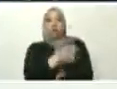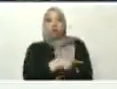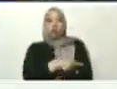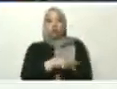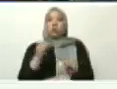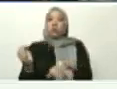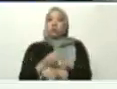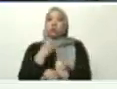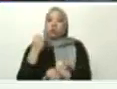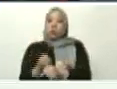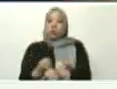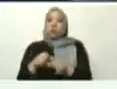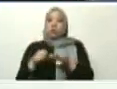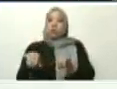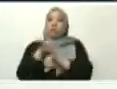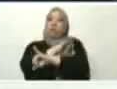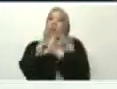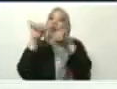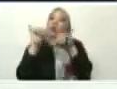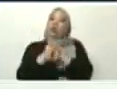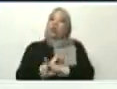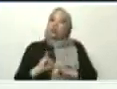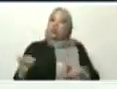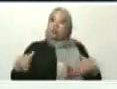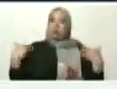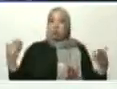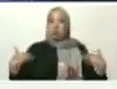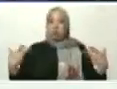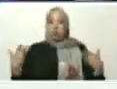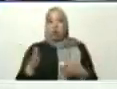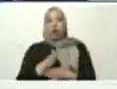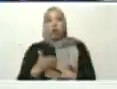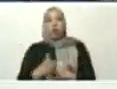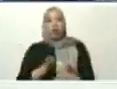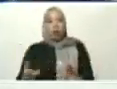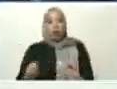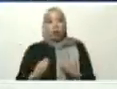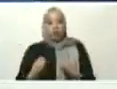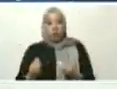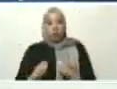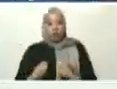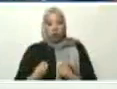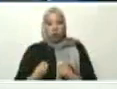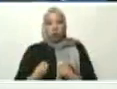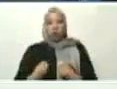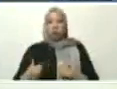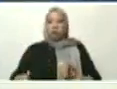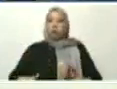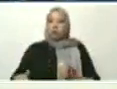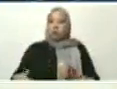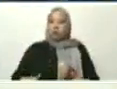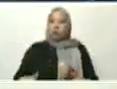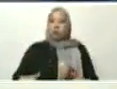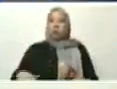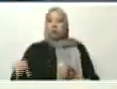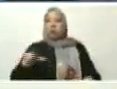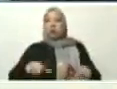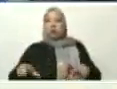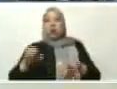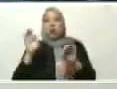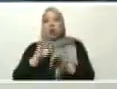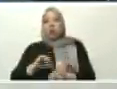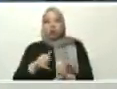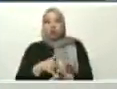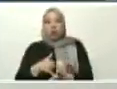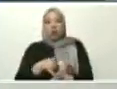Y trabajamos para ser felices, solidarios y compartir la vida. No para explotar, sobreexplotar, ni dañar a